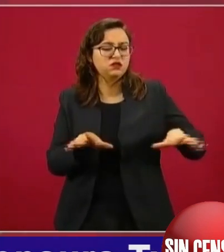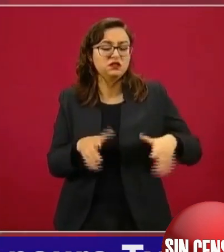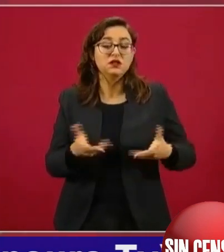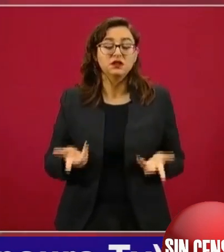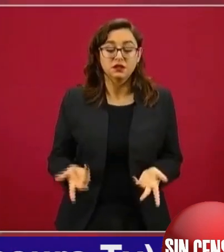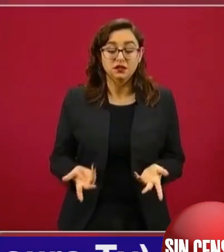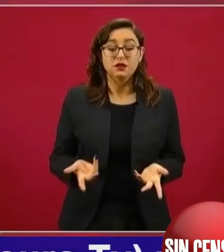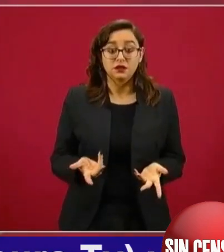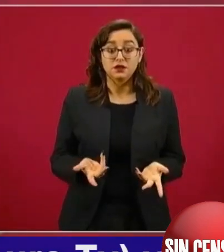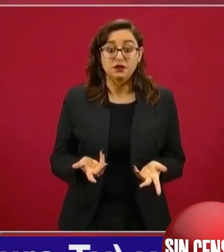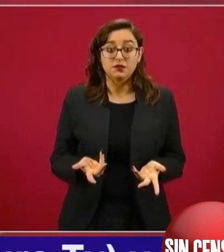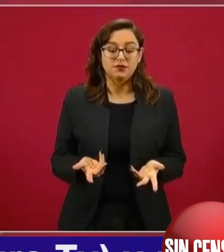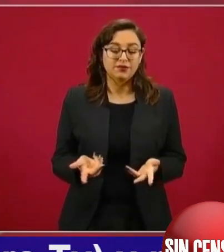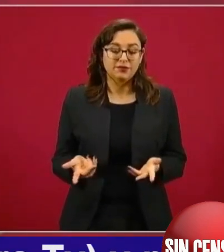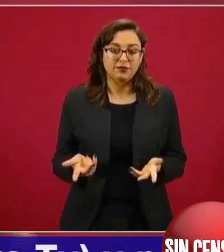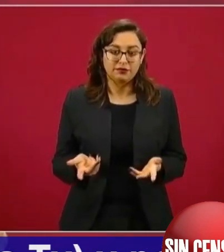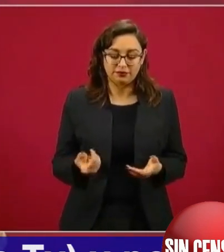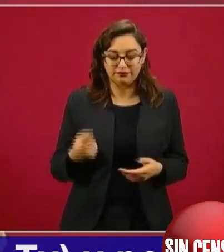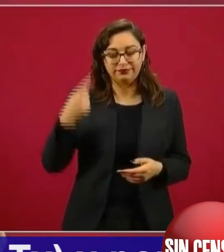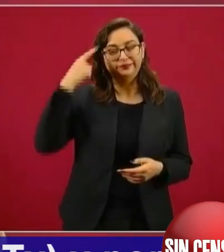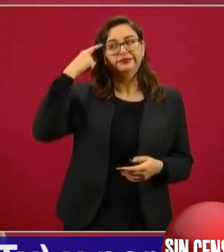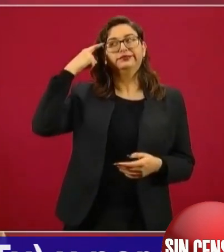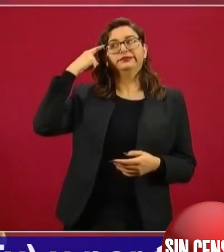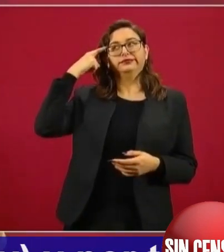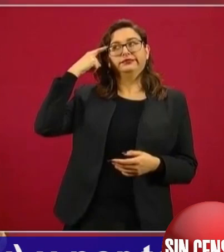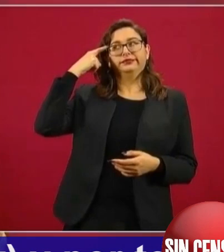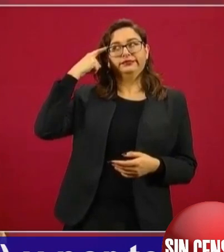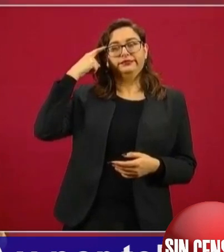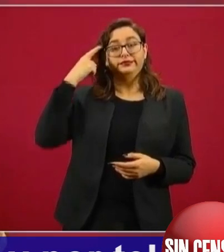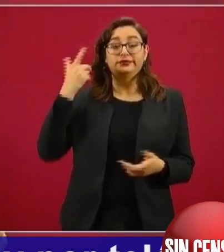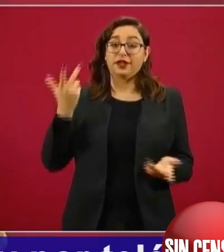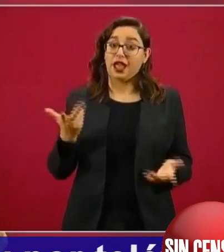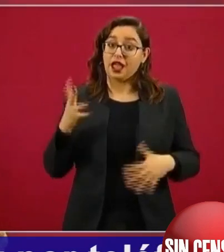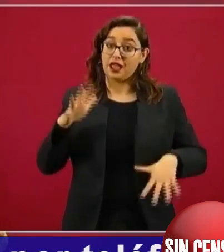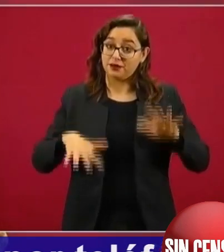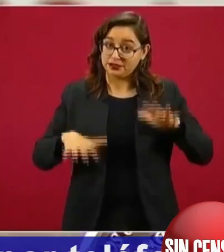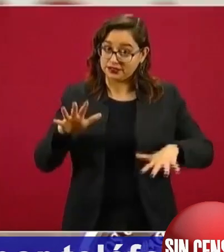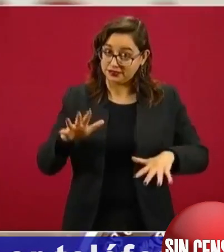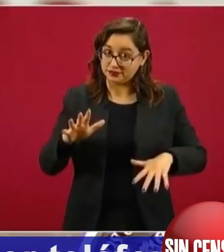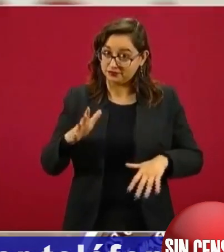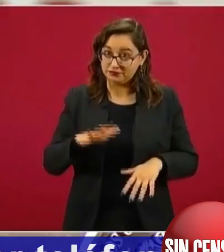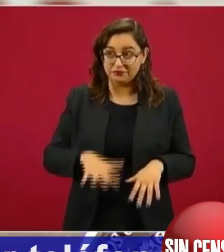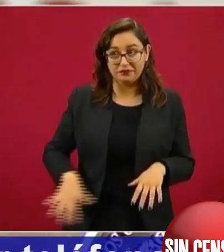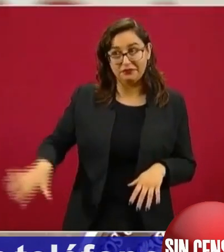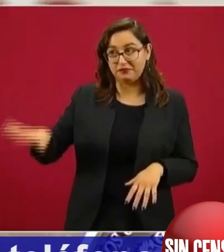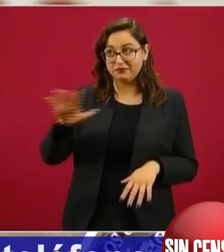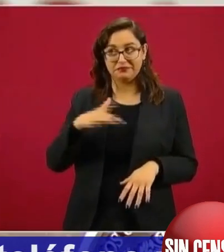todo esto tiene que ver con el sentido común, que es el menos común de los sentidos,